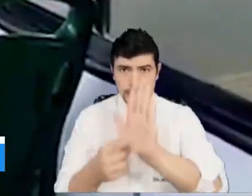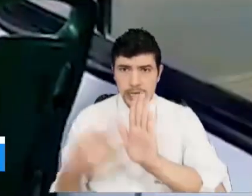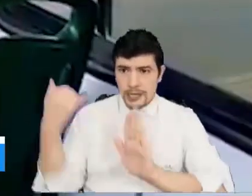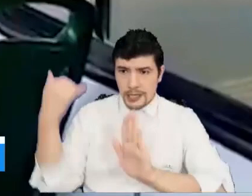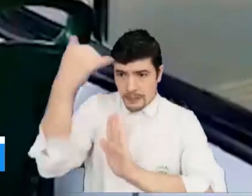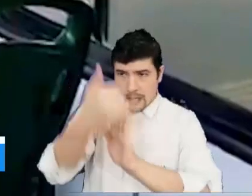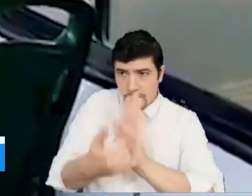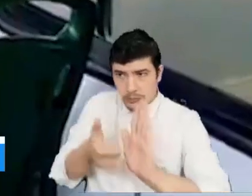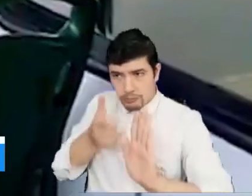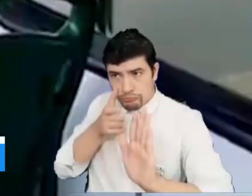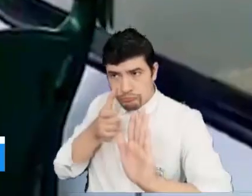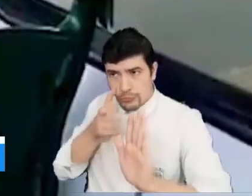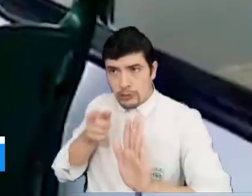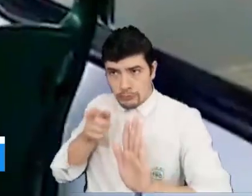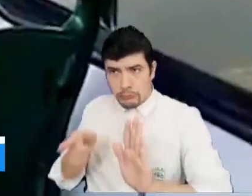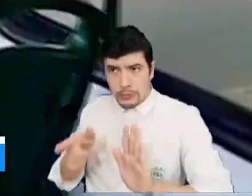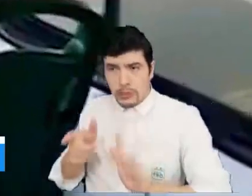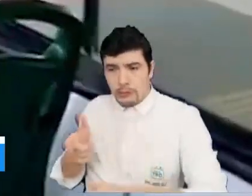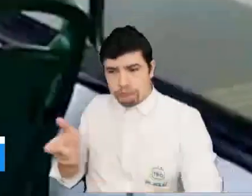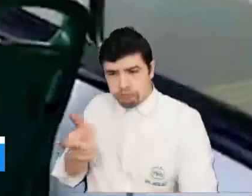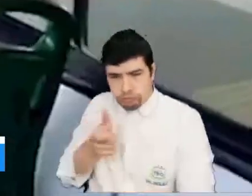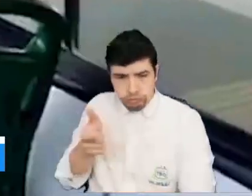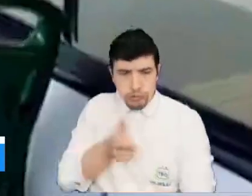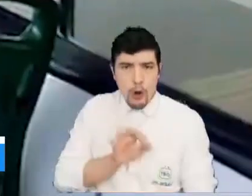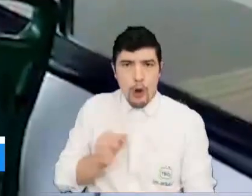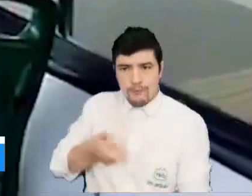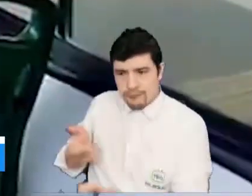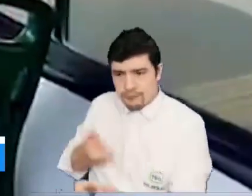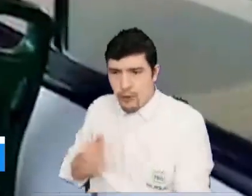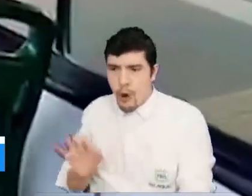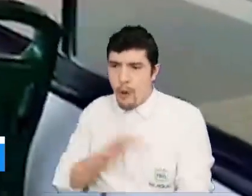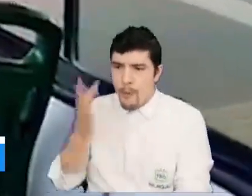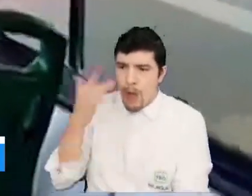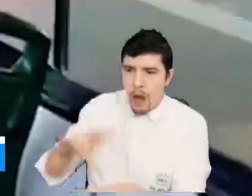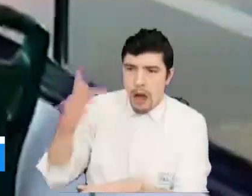verificaciones que se estarían realizando en cada una de sus estaciones y articulados.